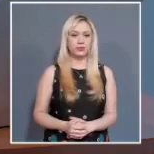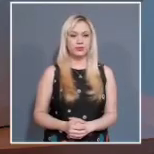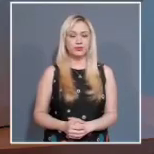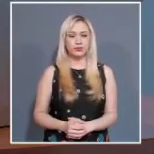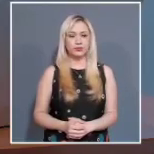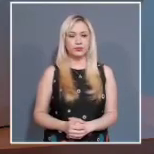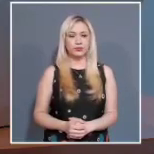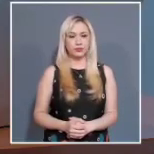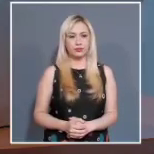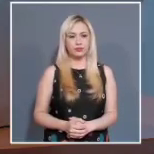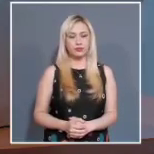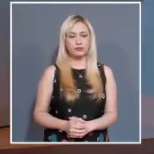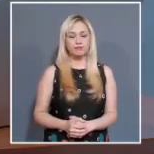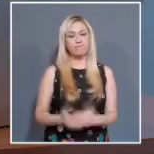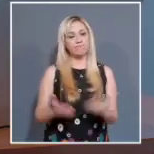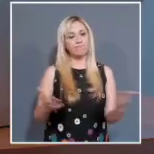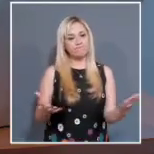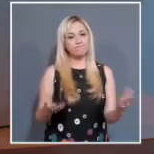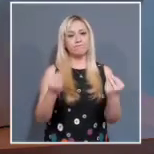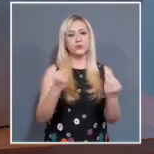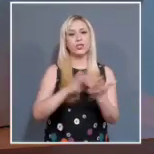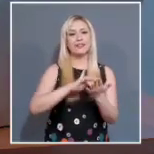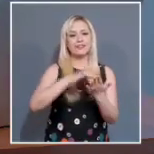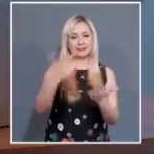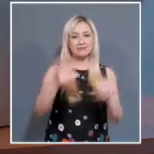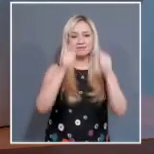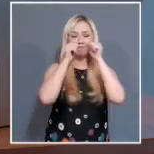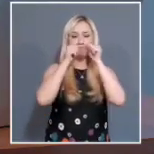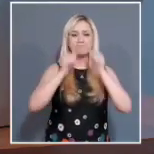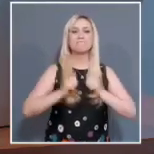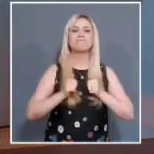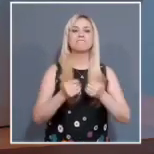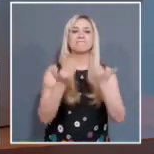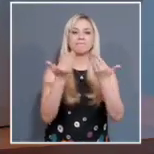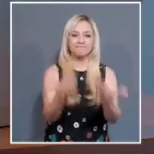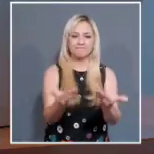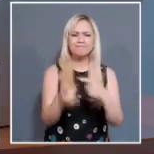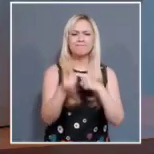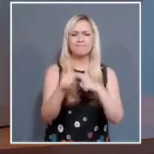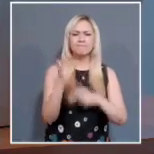Y ya nos vamos, como siempre, muchas gracias por haber estado con nosotros. Manténgase pendiente